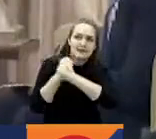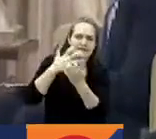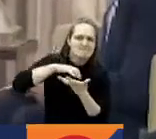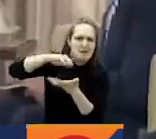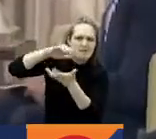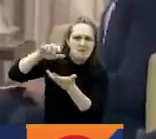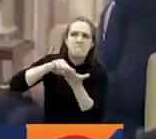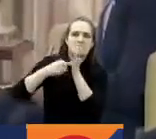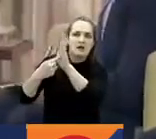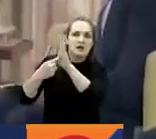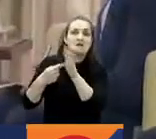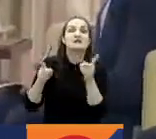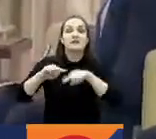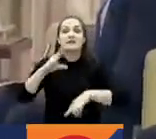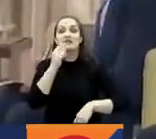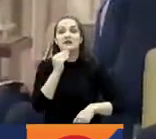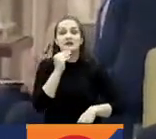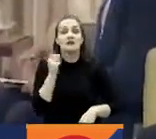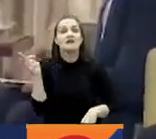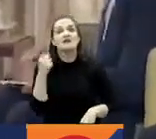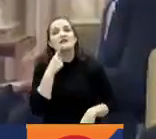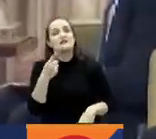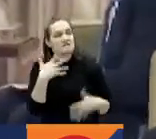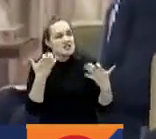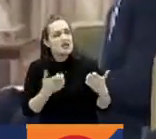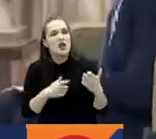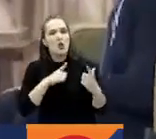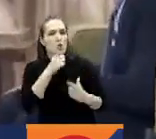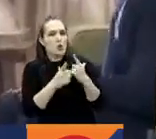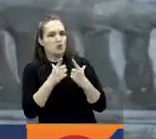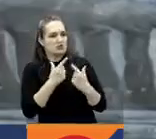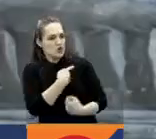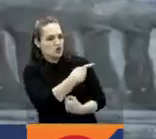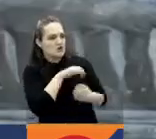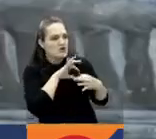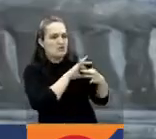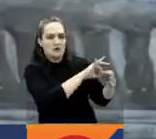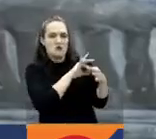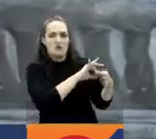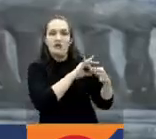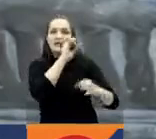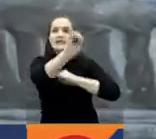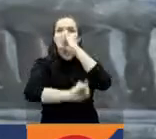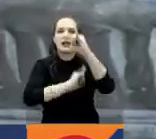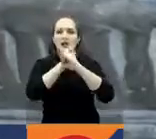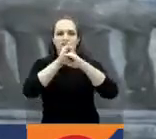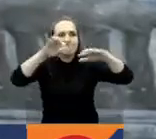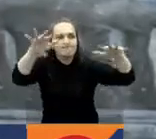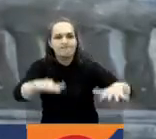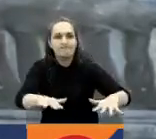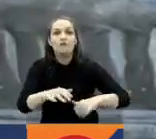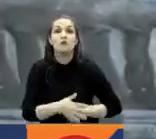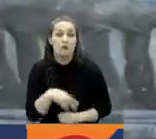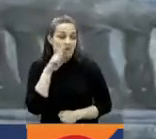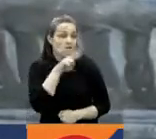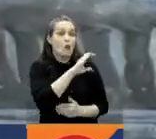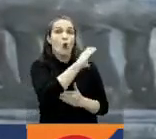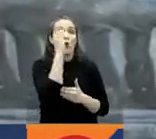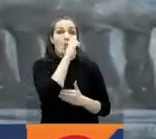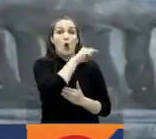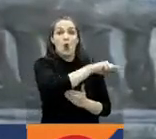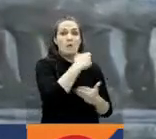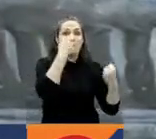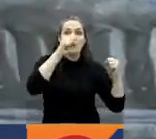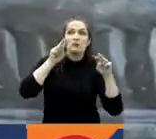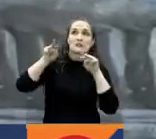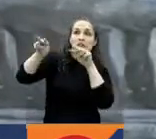se refirió a otra meta en común, la lucha contra el terrorismo internacional. Como Israel, sé que Colombia también está preocupada por las células